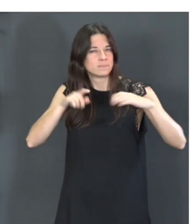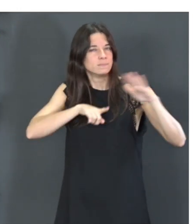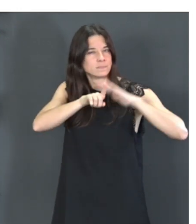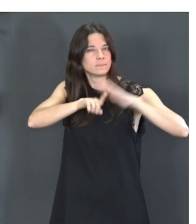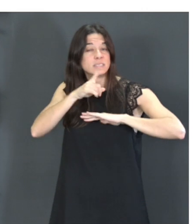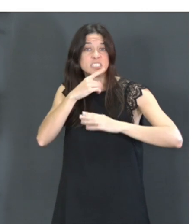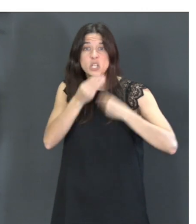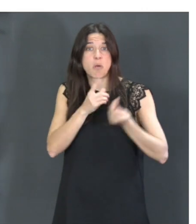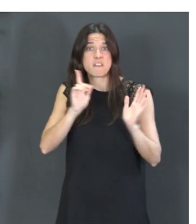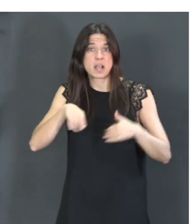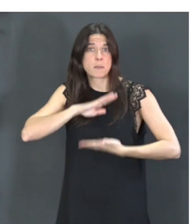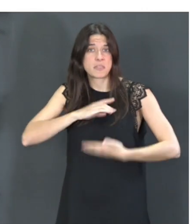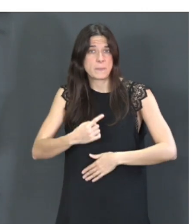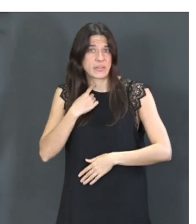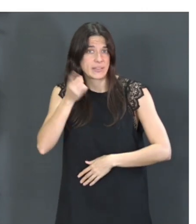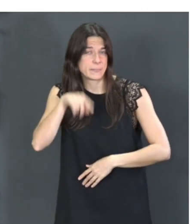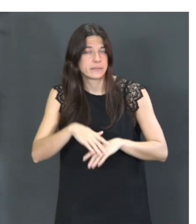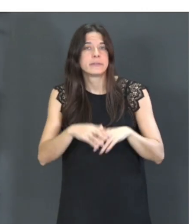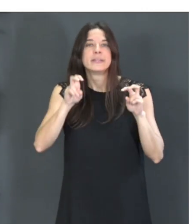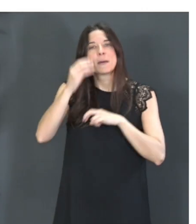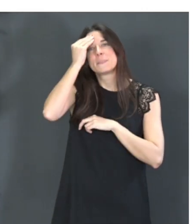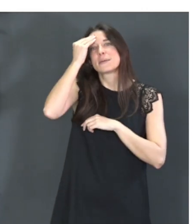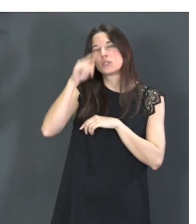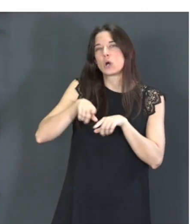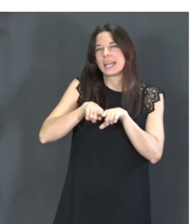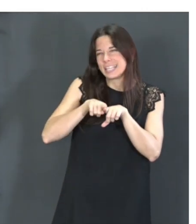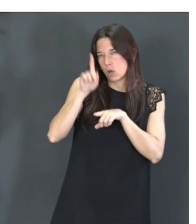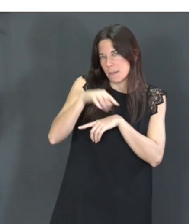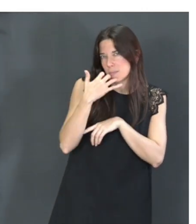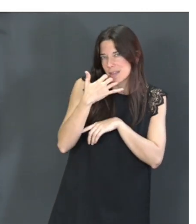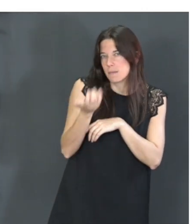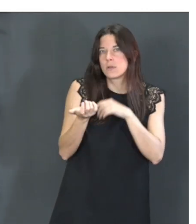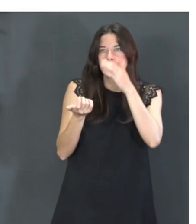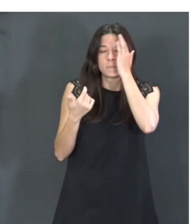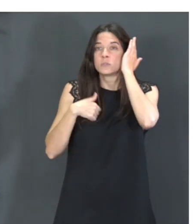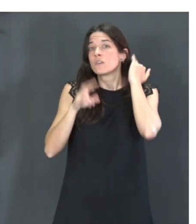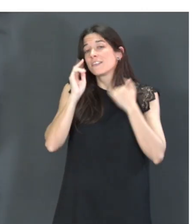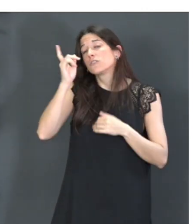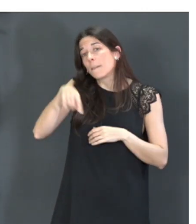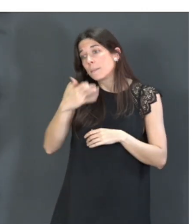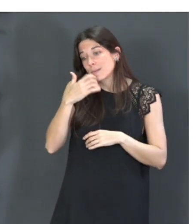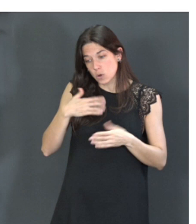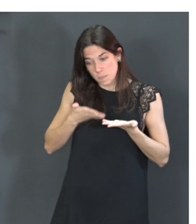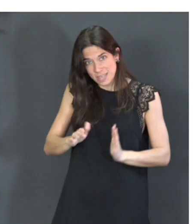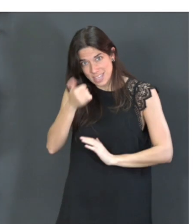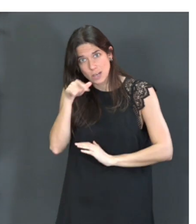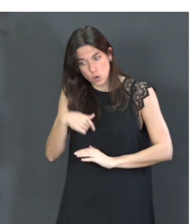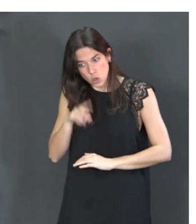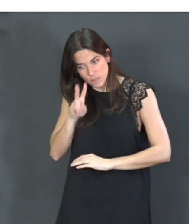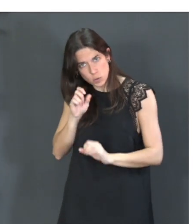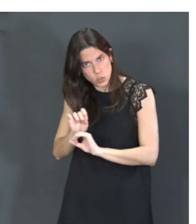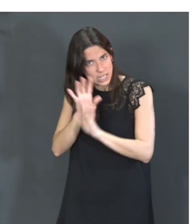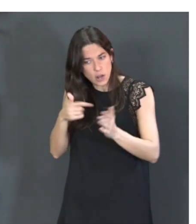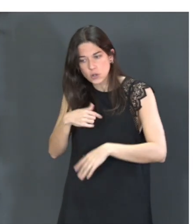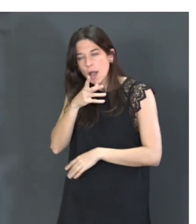esas capacidades. El tema del pensamiento crítico, yo lo estoy viendo de nuevo con mi hijo. Mi hijo ahora mismo